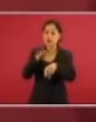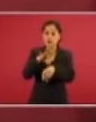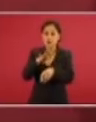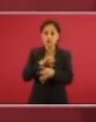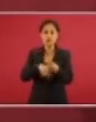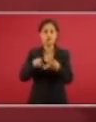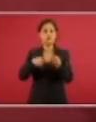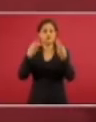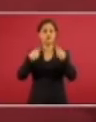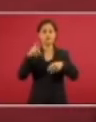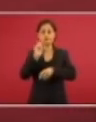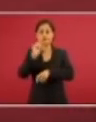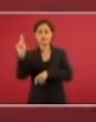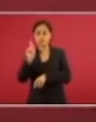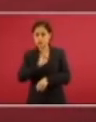especialistas,